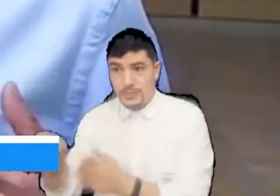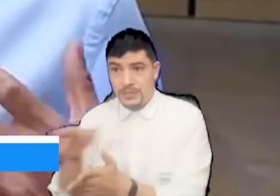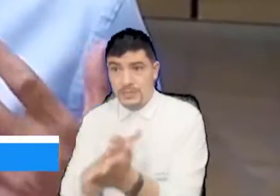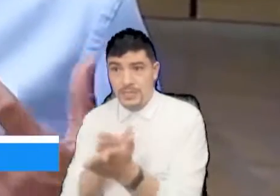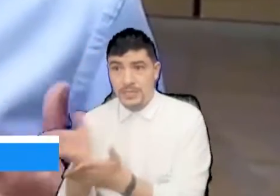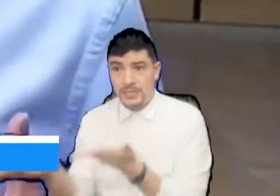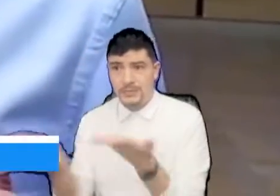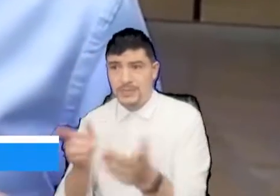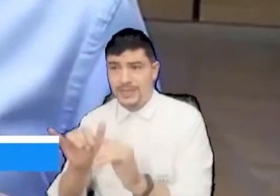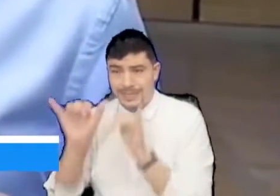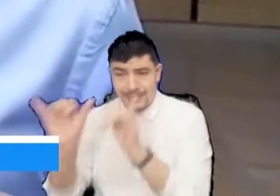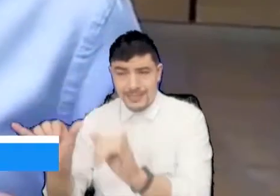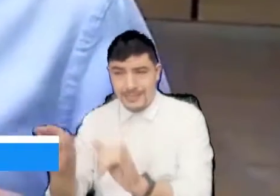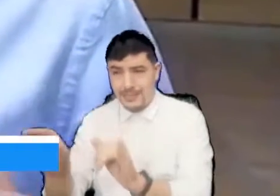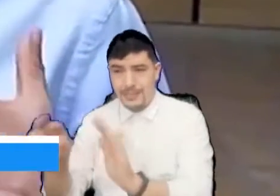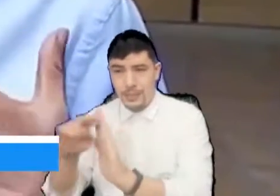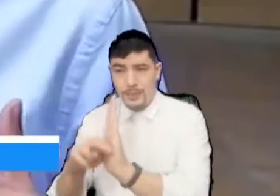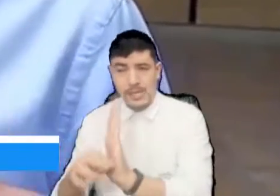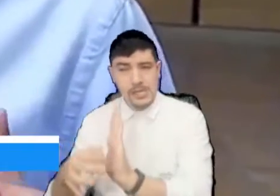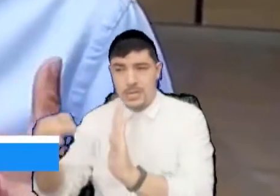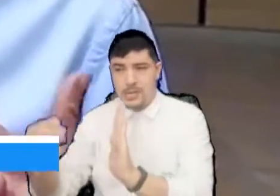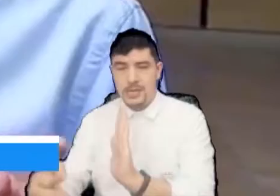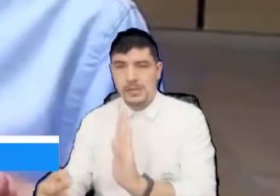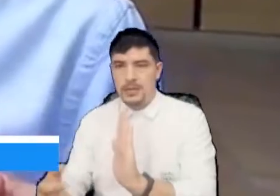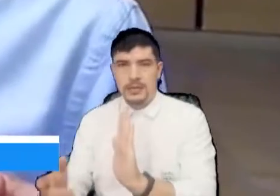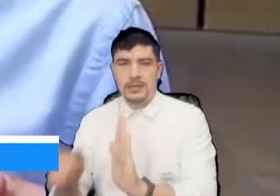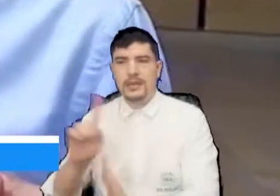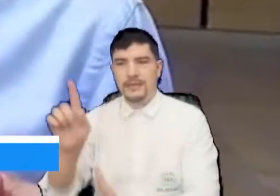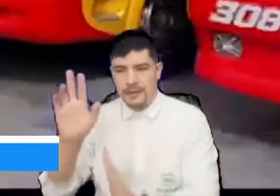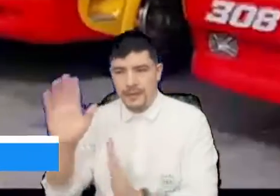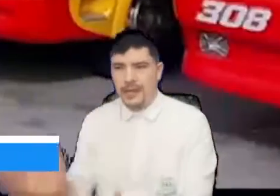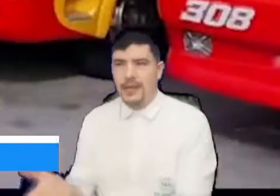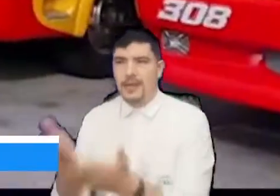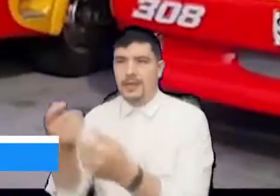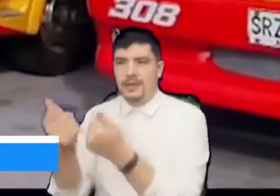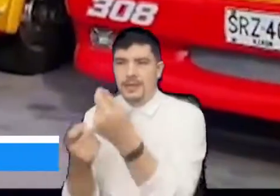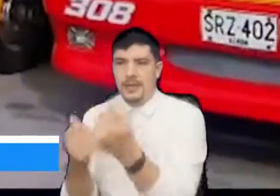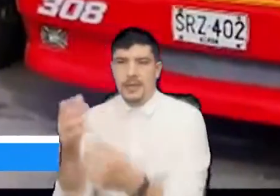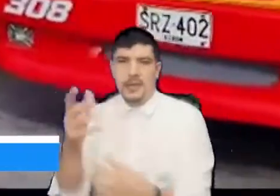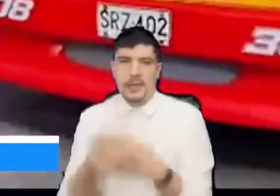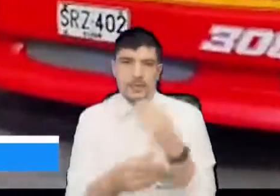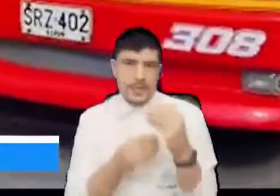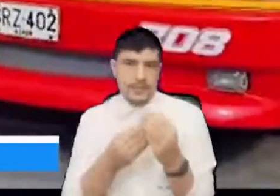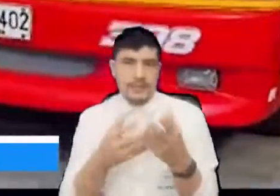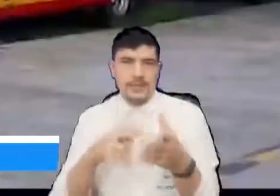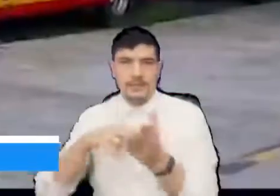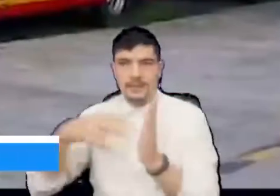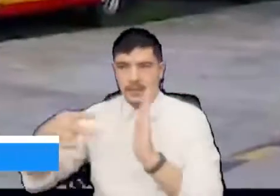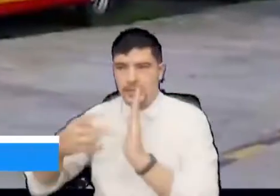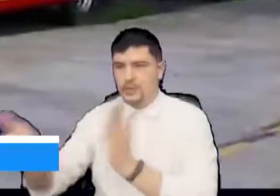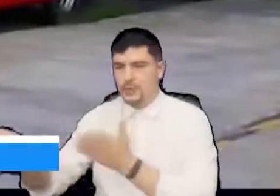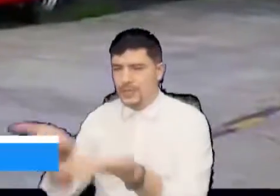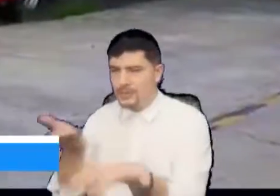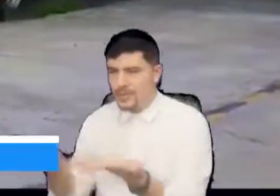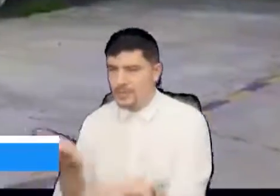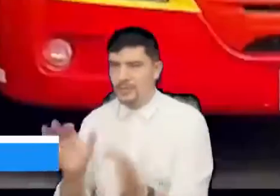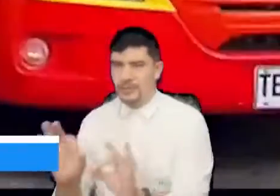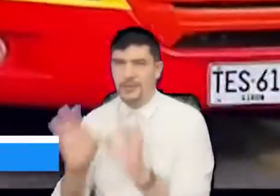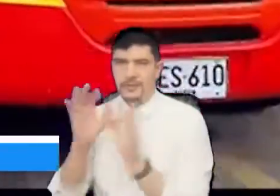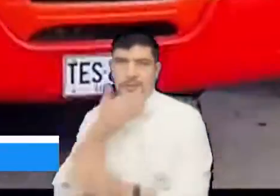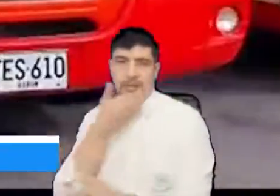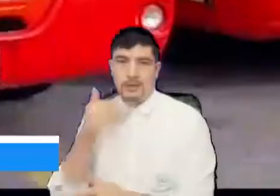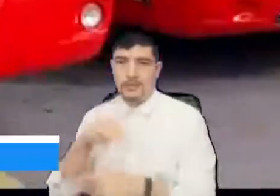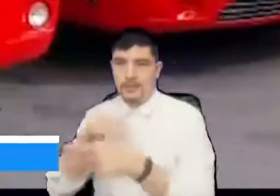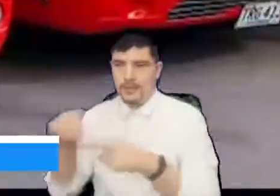de mejorar sus condiciones financieras, pero lo más importante es mejorar sus condiciones técnicas. Los transportadores aplauden esta propuesta que les permitiría